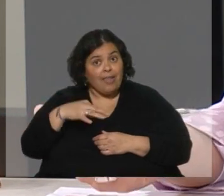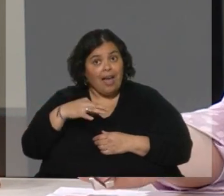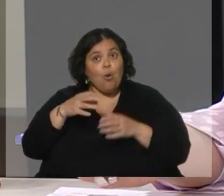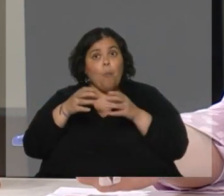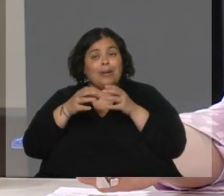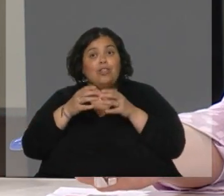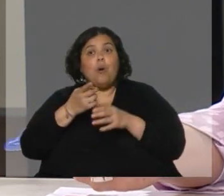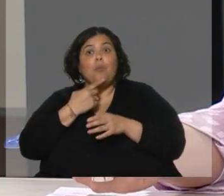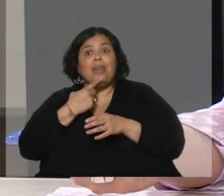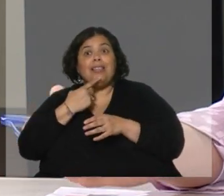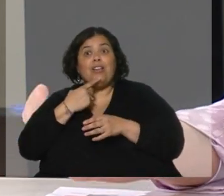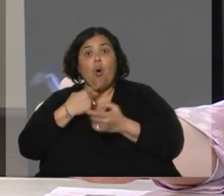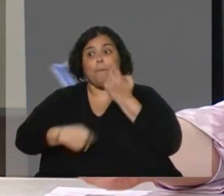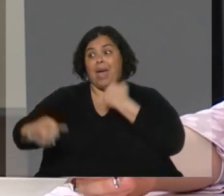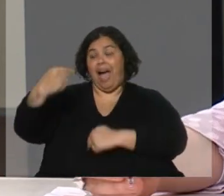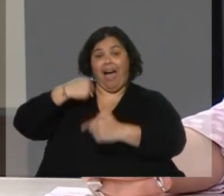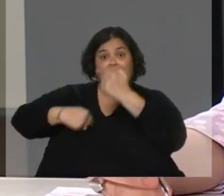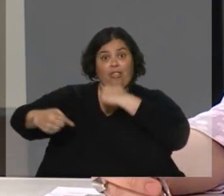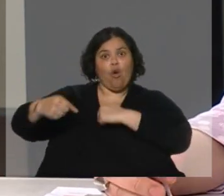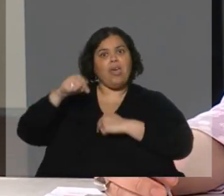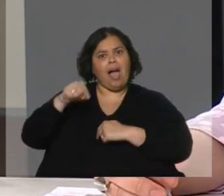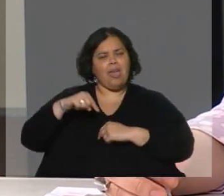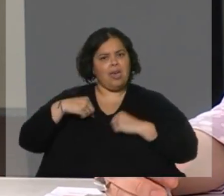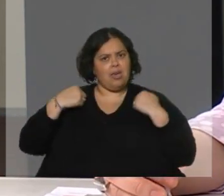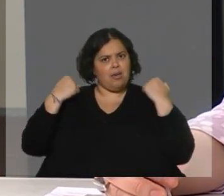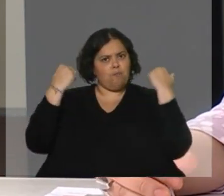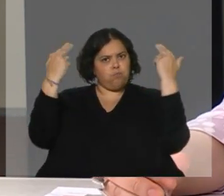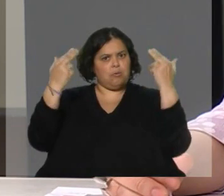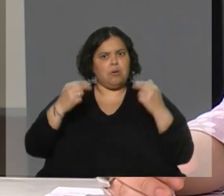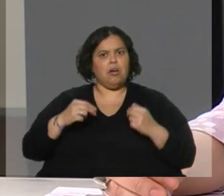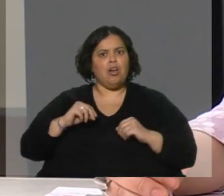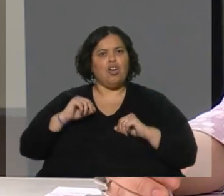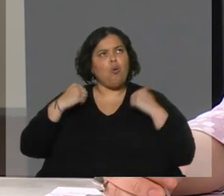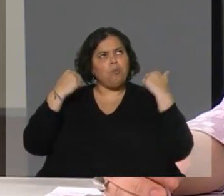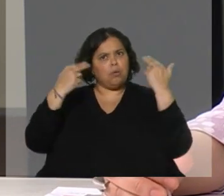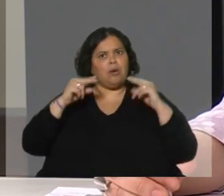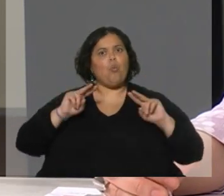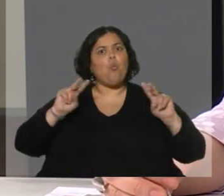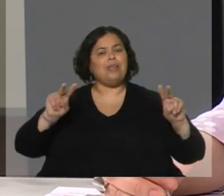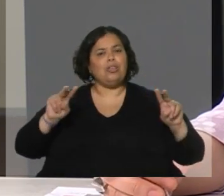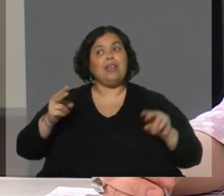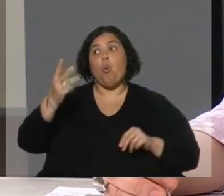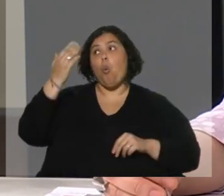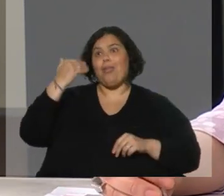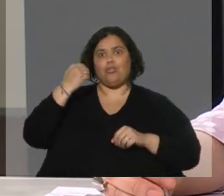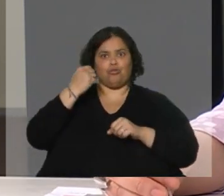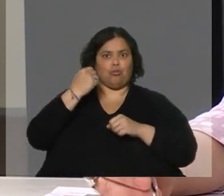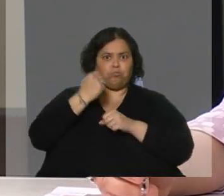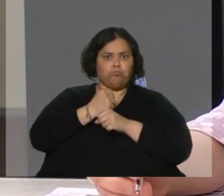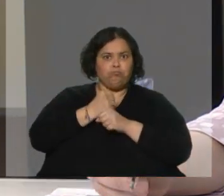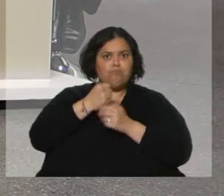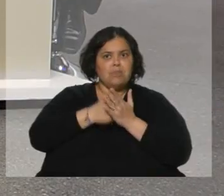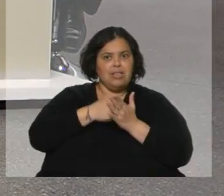político me agredió y me hizo recuperar La Rebeldía wilsonista que tuve cuando militaba en la época de la dictadura